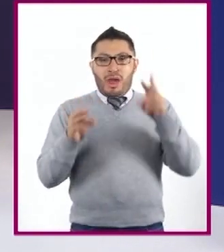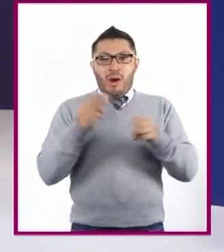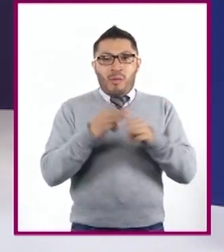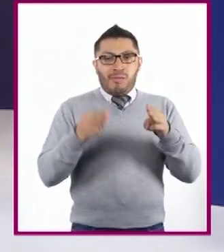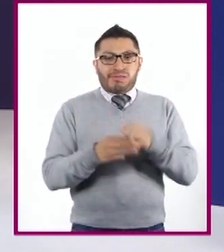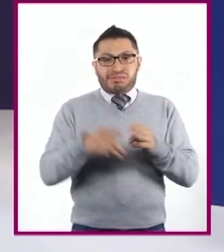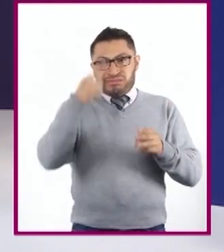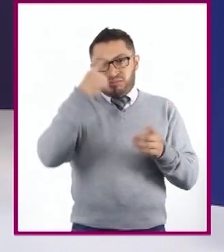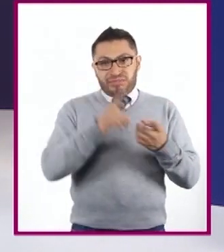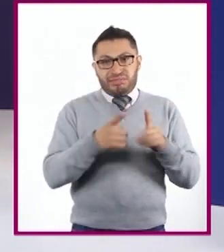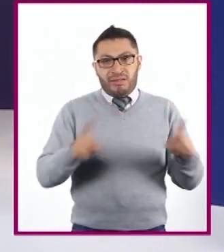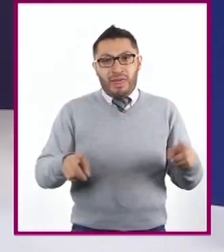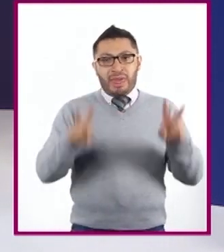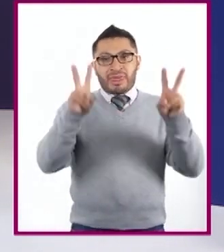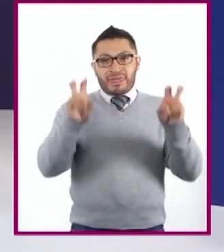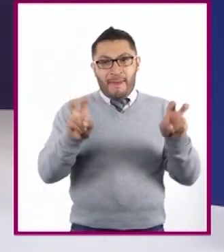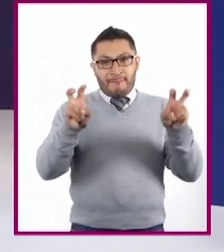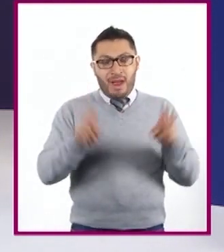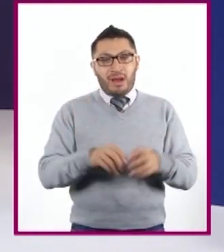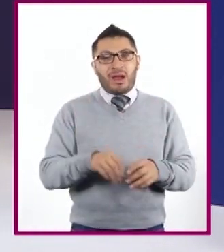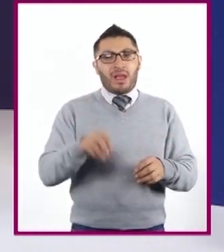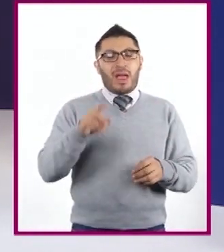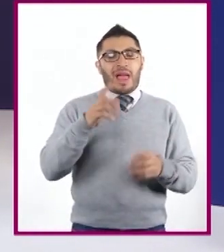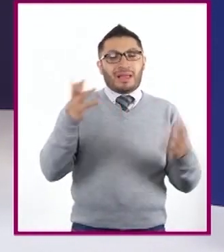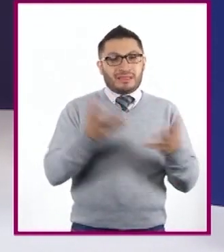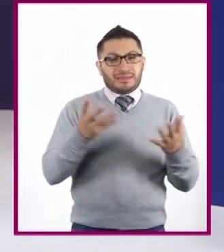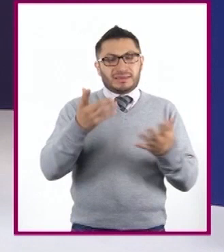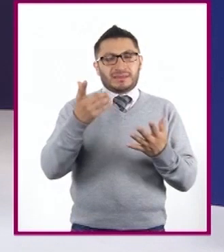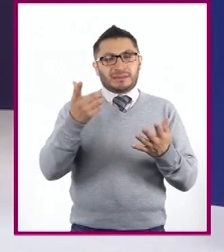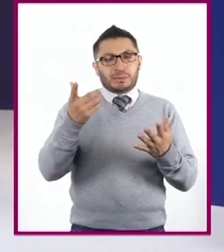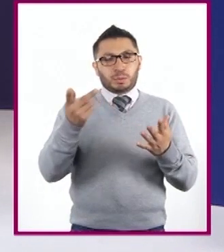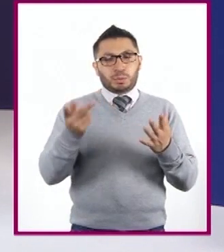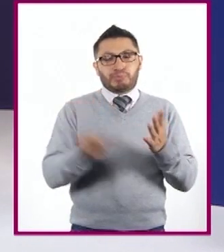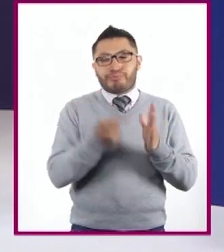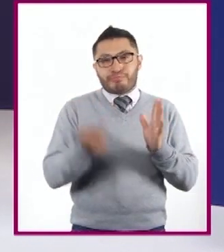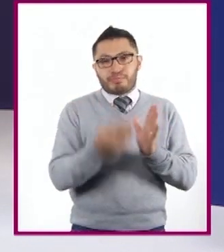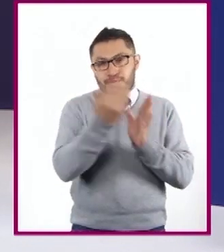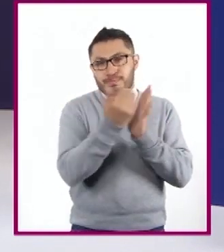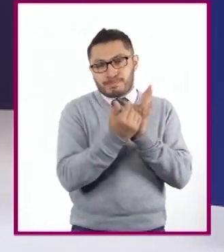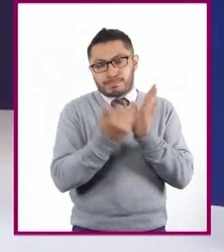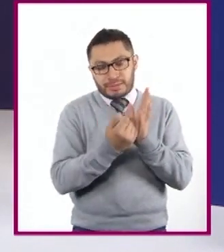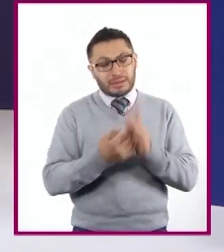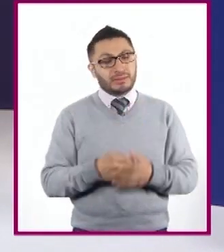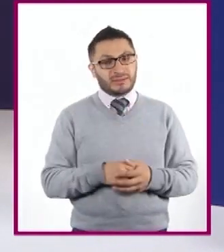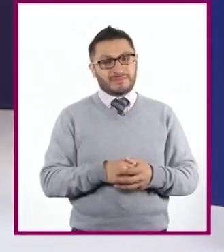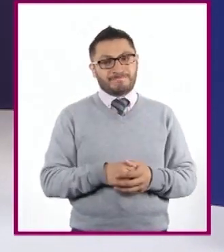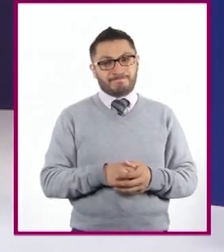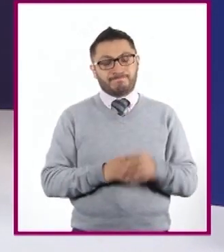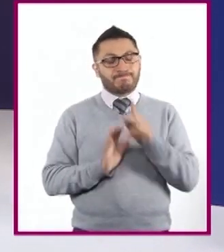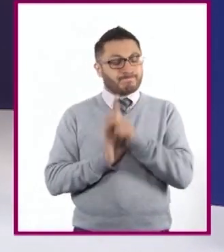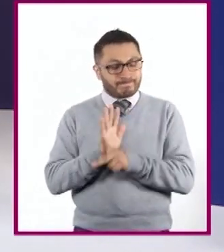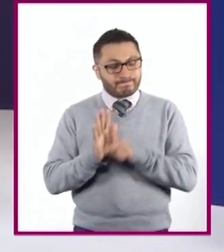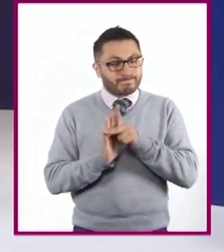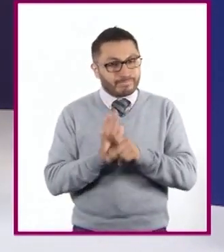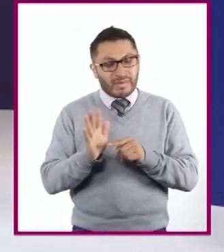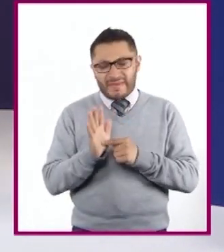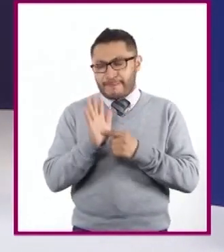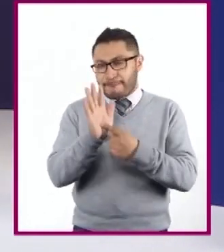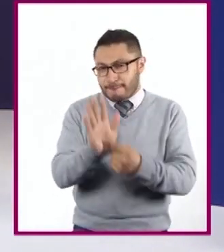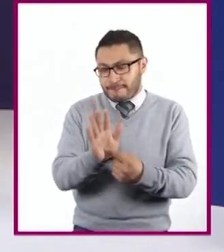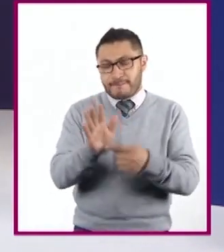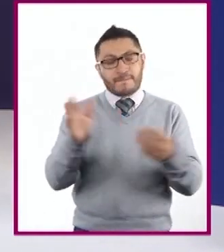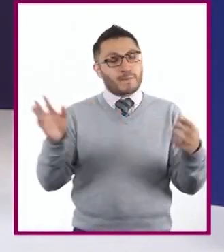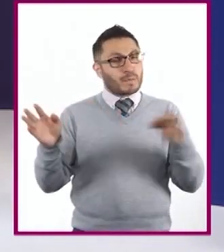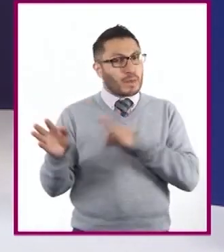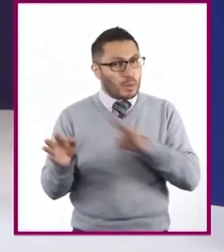materiales para desarrollar nuestro tema es la elaboración de preguntas guía. El video menciona que se pueden